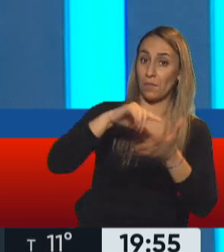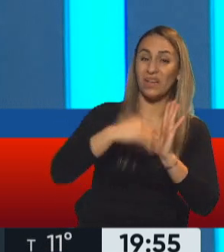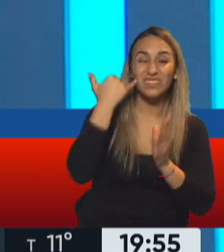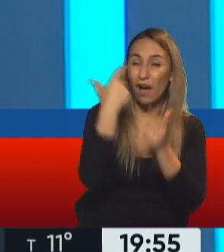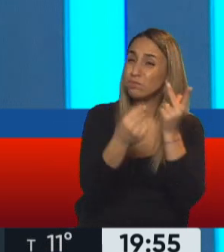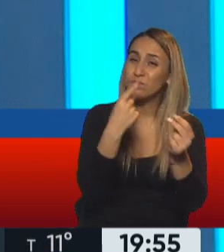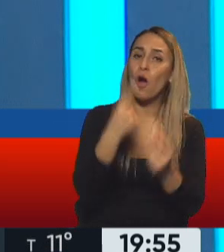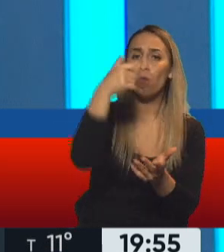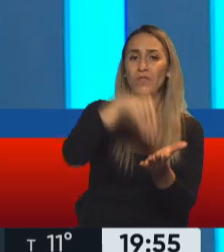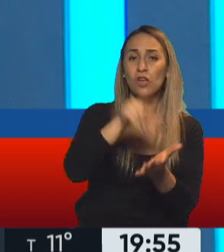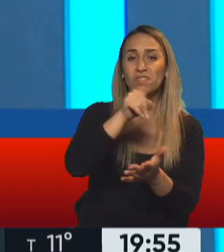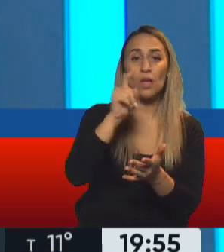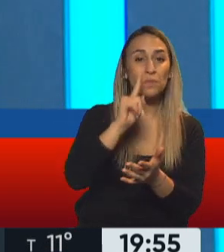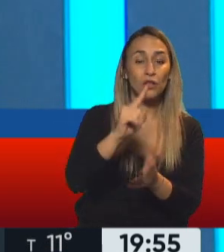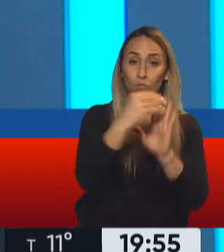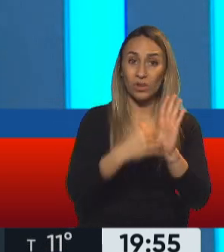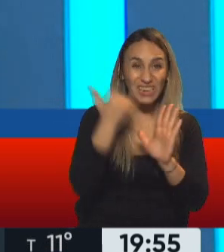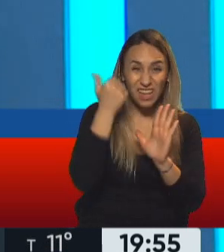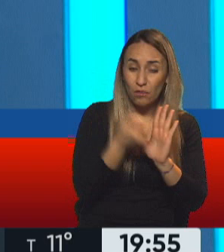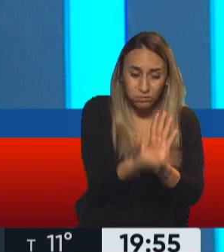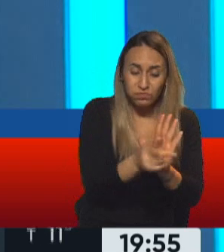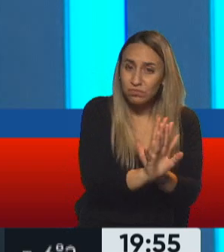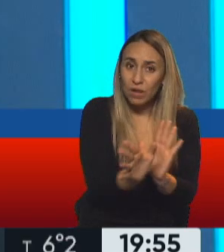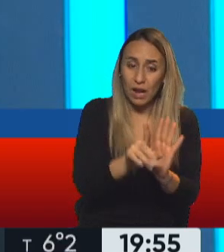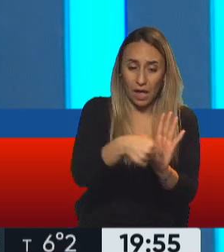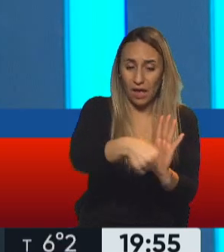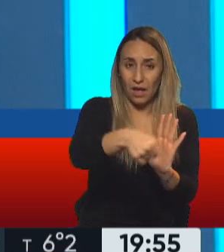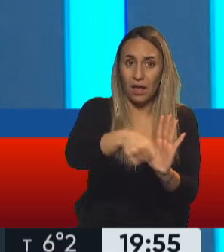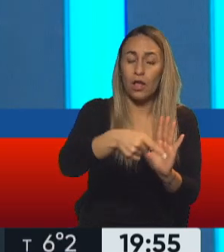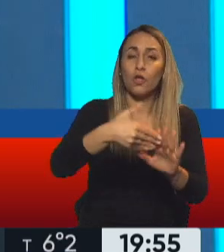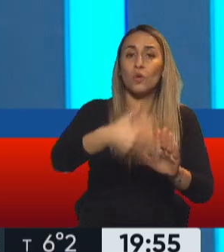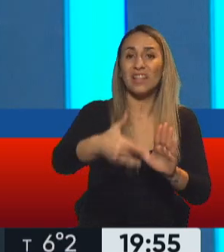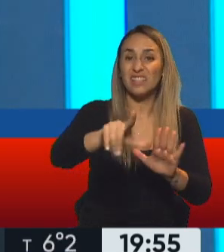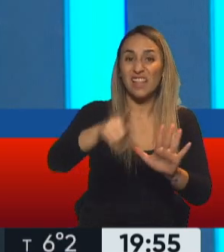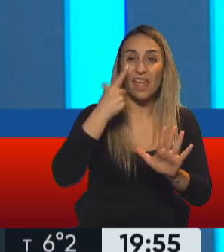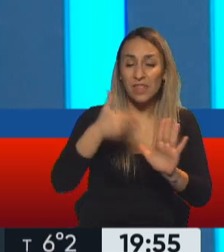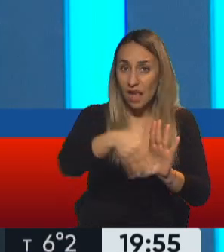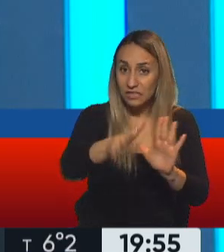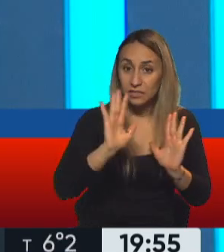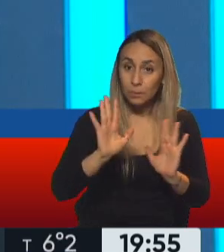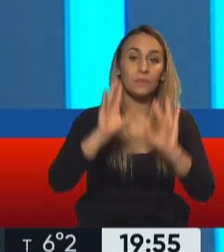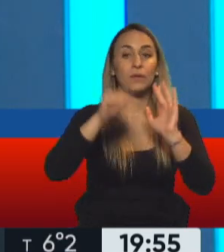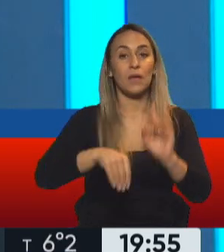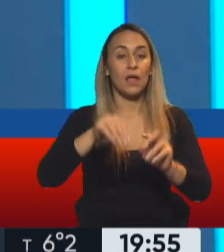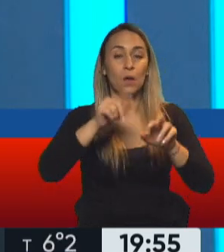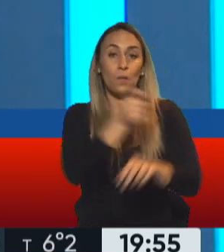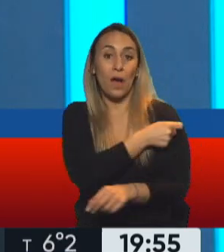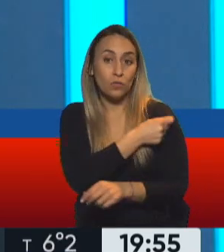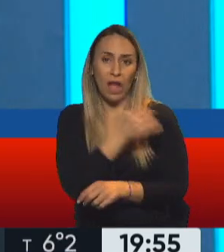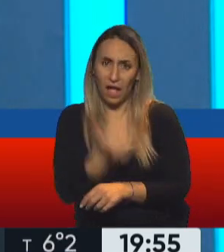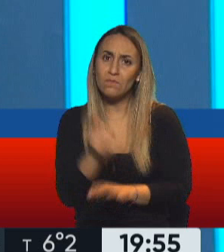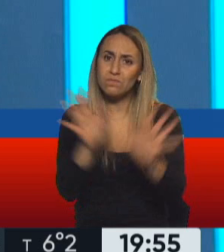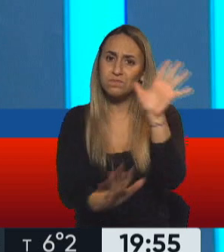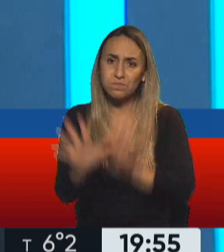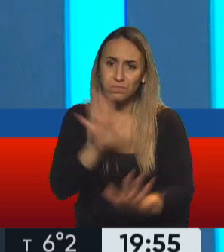aplicadas. 1.100.000 turnos que ya dimos para estos próximos días, los próximos 7 días por delante, y tenemos vacunas para estos operativos espontáneos,